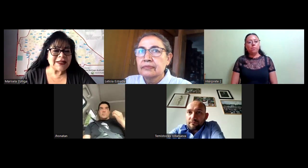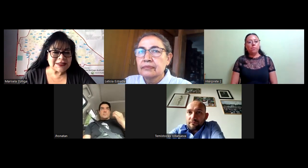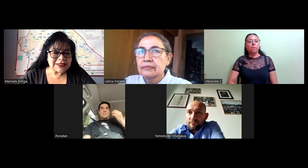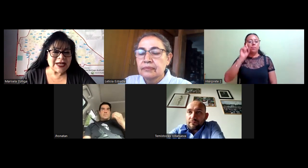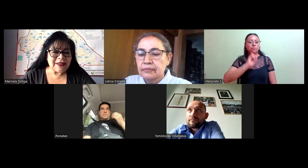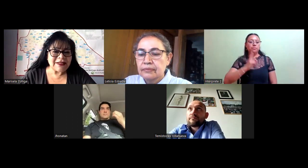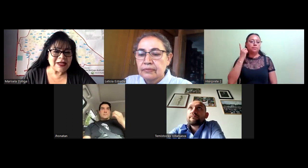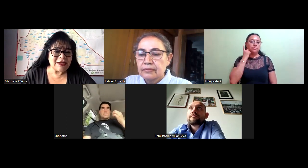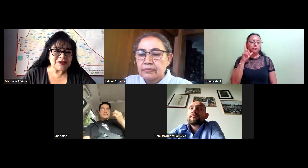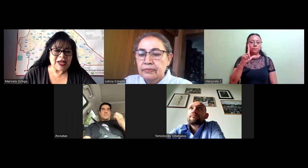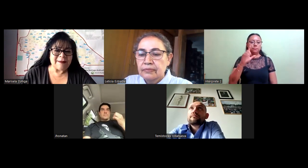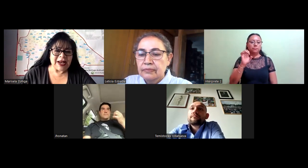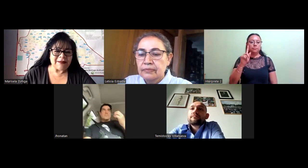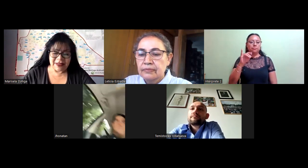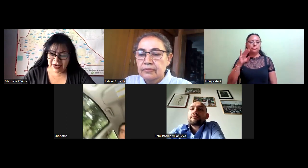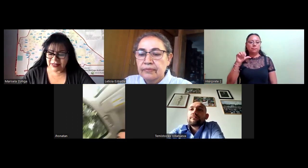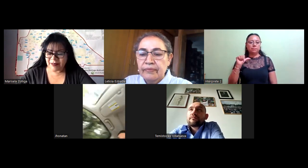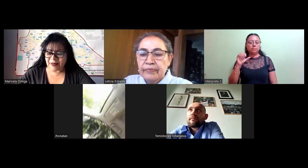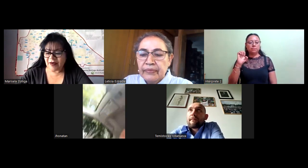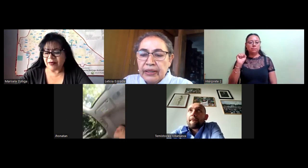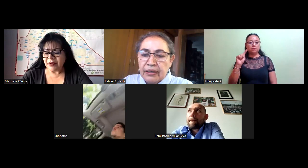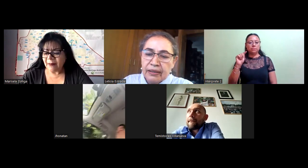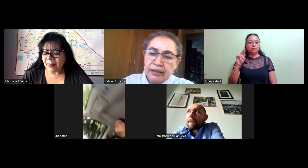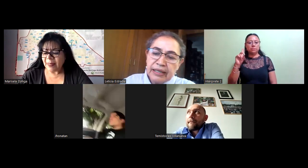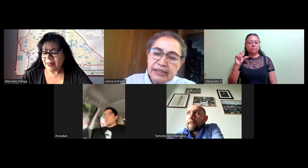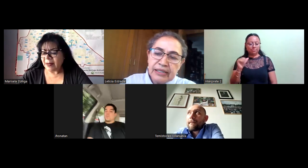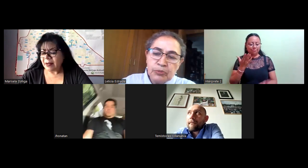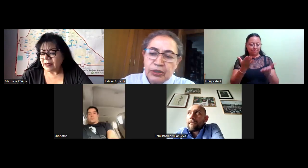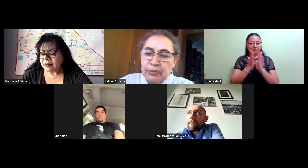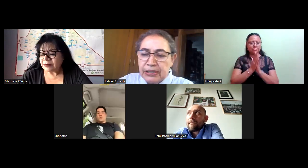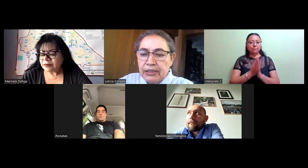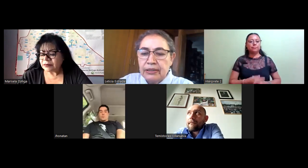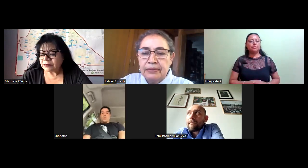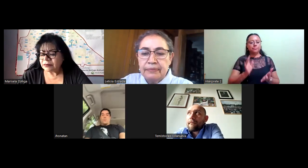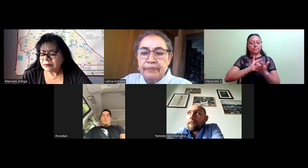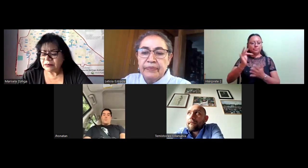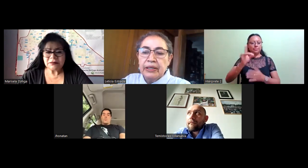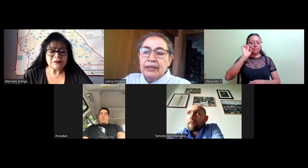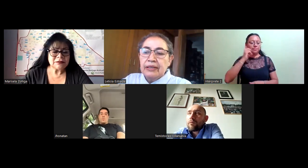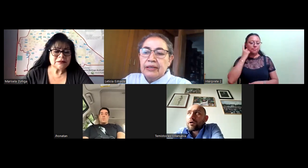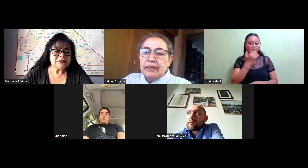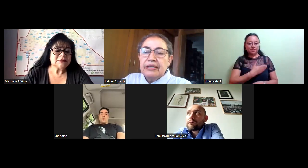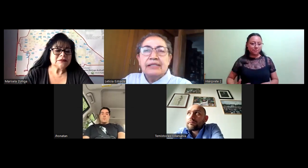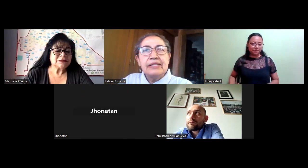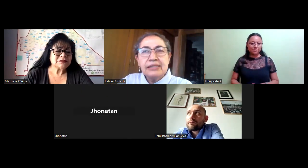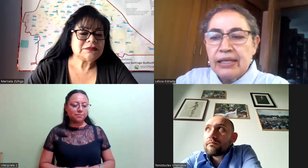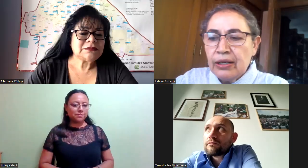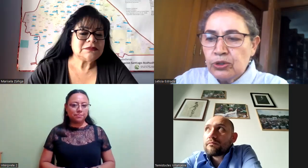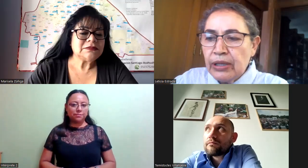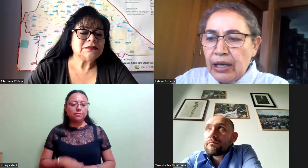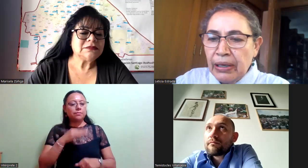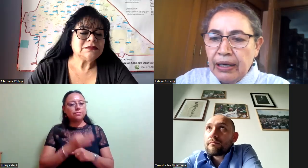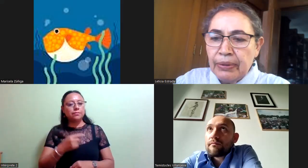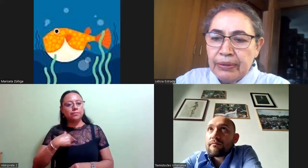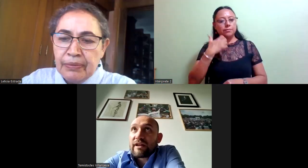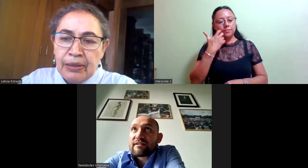Diputada Leticia Estrada tiene el uso de la palabra. Adelante, por favor. Gracias, diputada presidenta. Quisiera hacer el uso